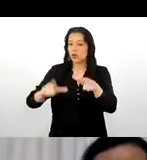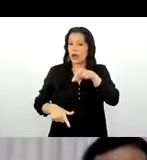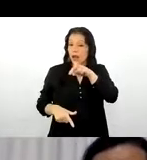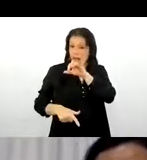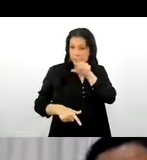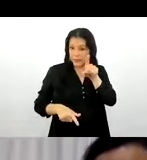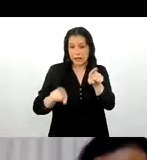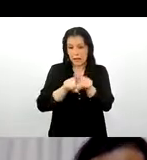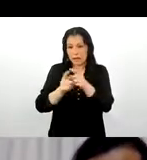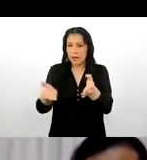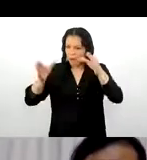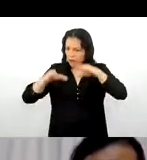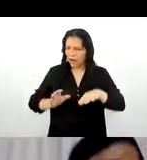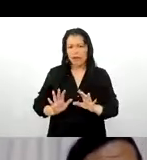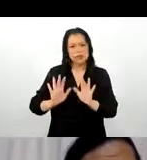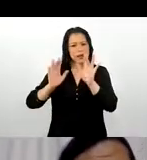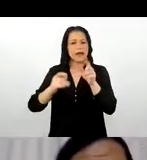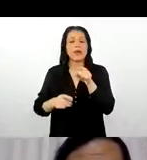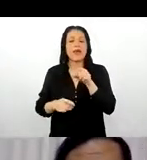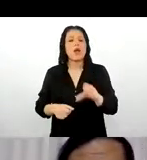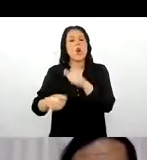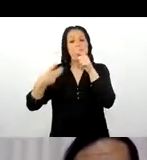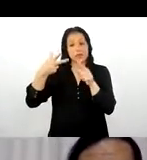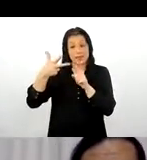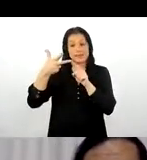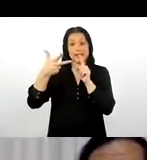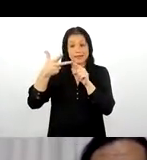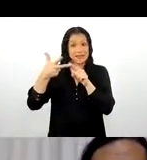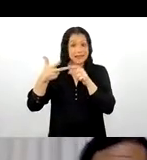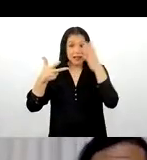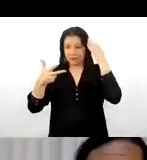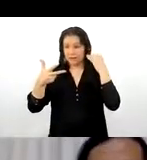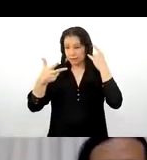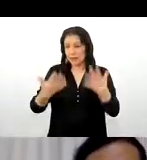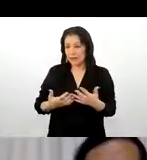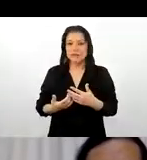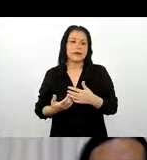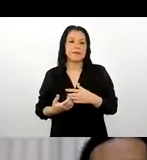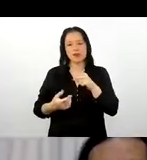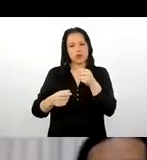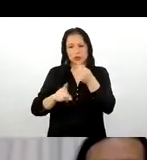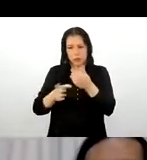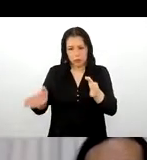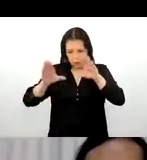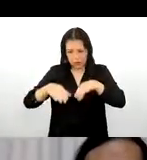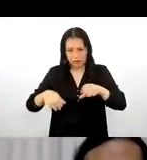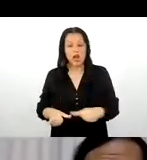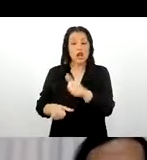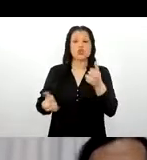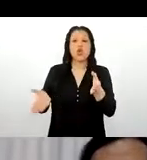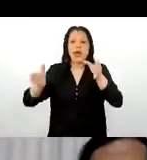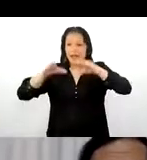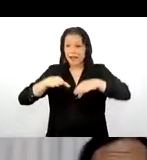mismo Valle Sagrado. Y otra experiencia que, no está en el Valle Sagrado, está en el Valle Sur,